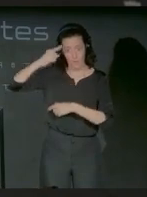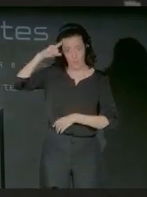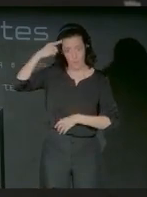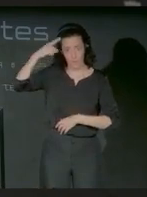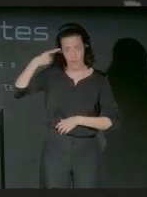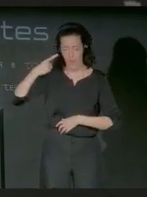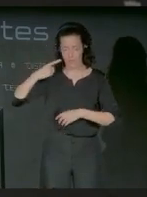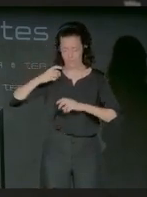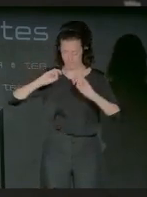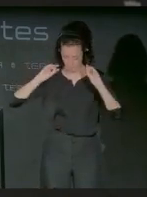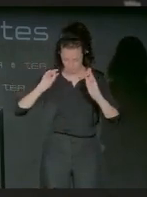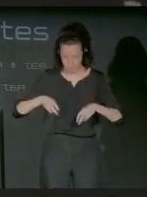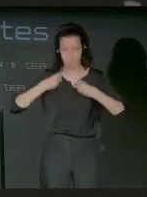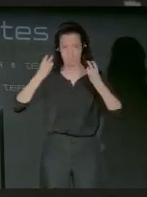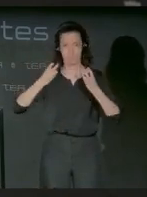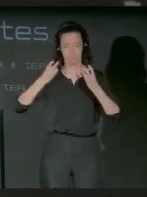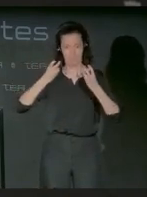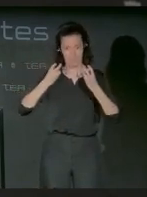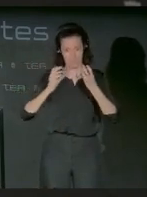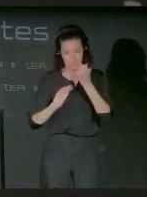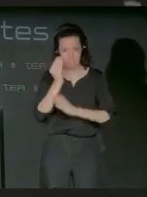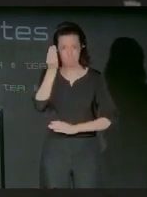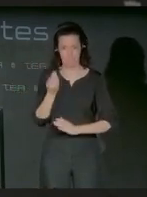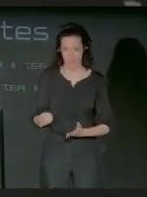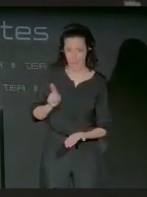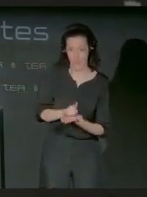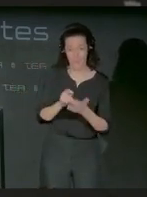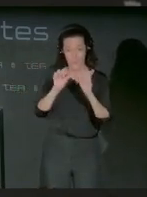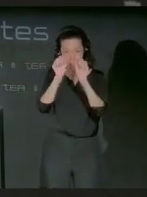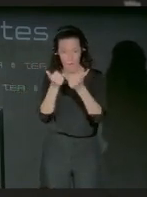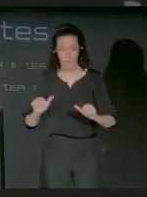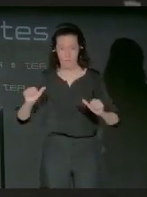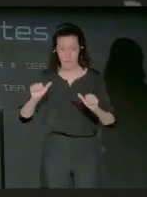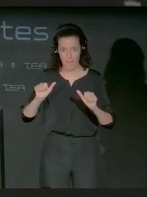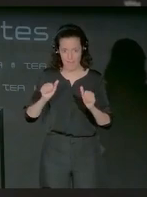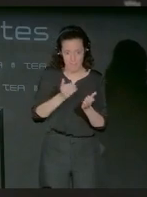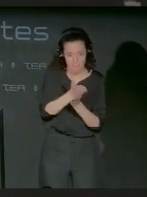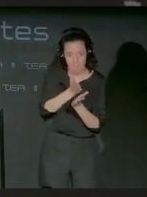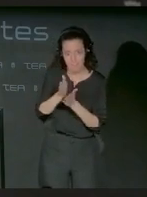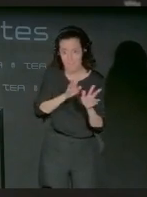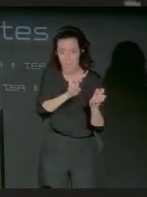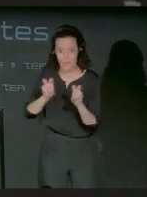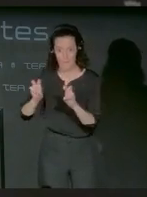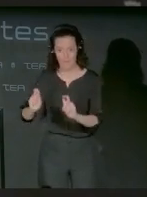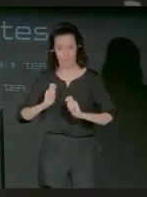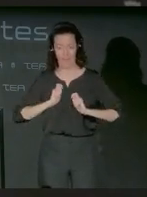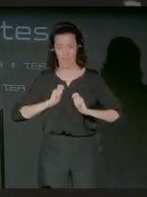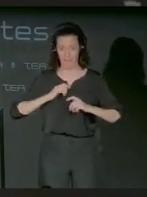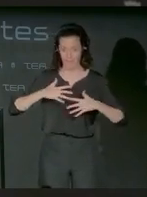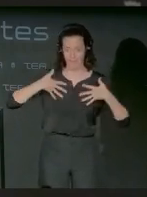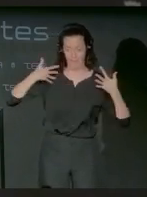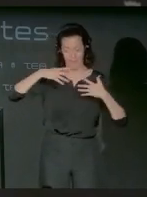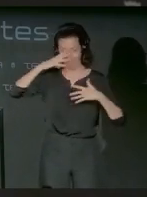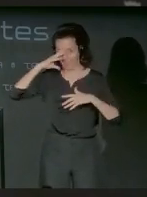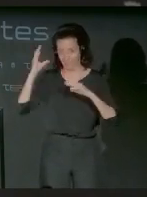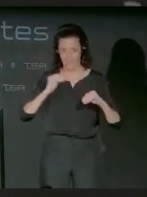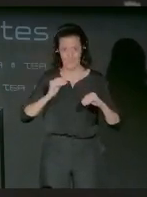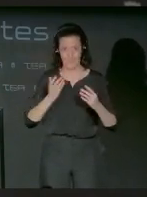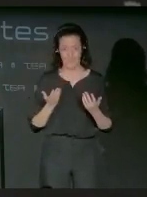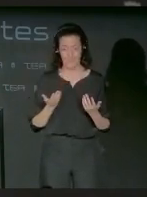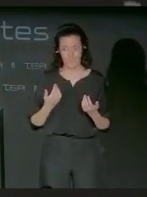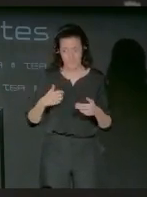reinventarlo y cristalizarlo en nuevos medios y formatos para expresarse para sorprendernos y para emocionarnos confiamos